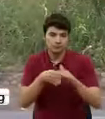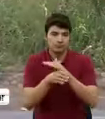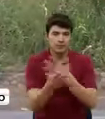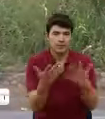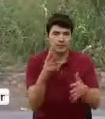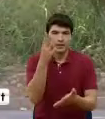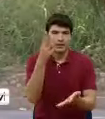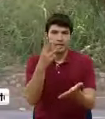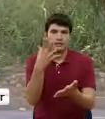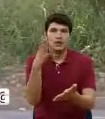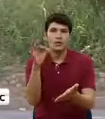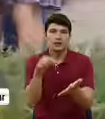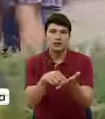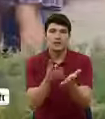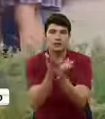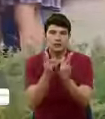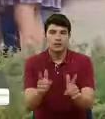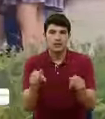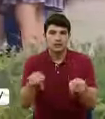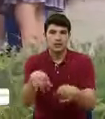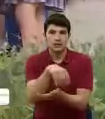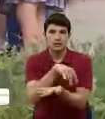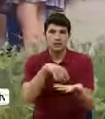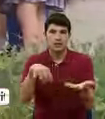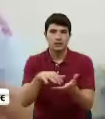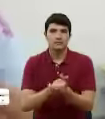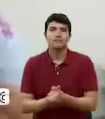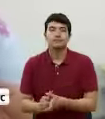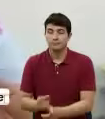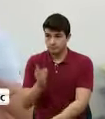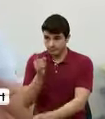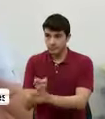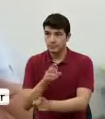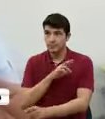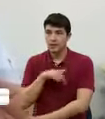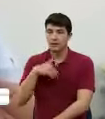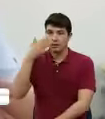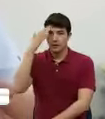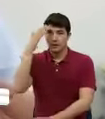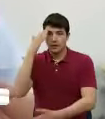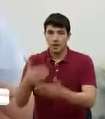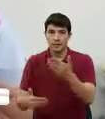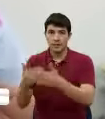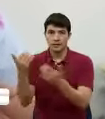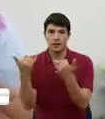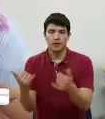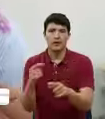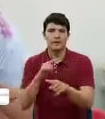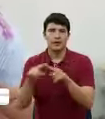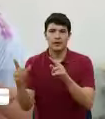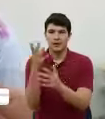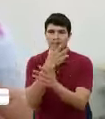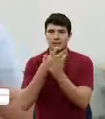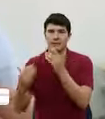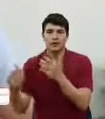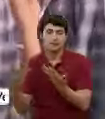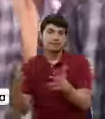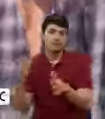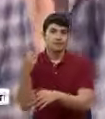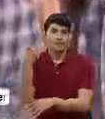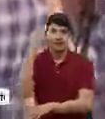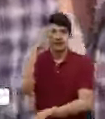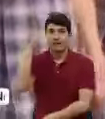de 350 mil estudiantes de Santander. Con certeza sabemos el inicio hoy, pero la salida está pendiente